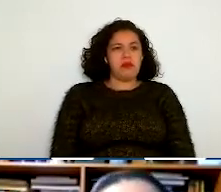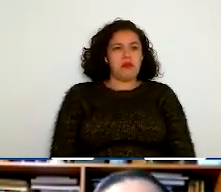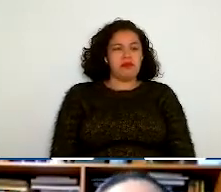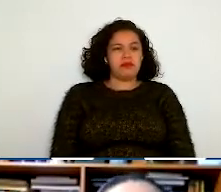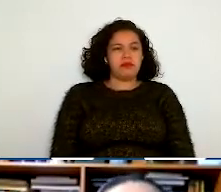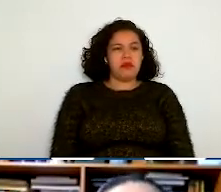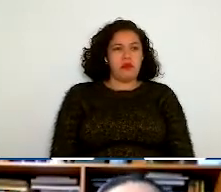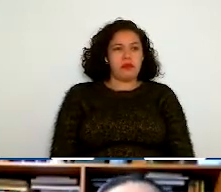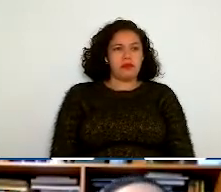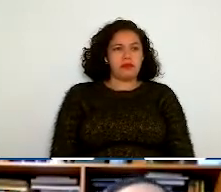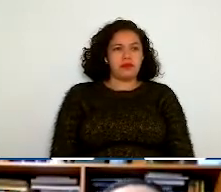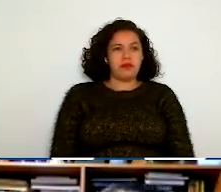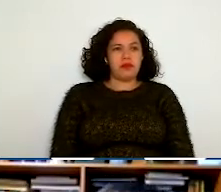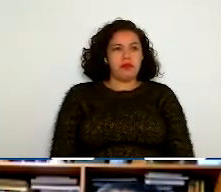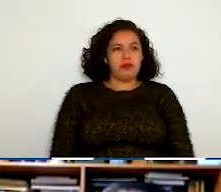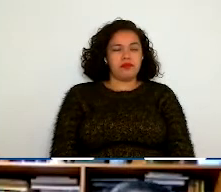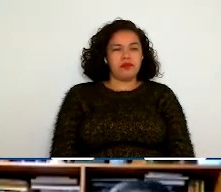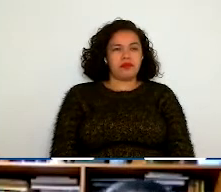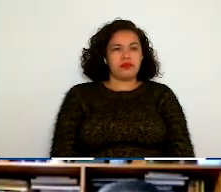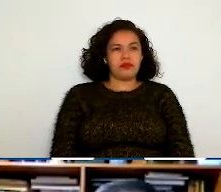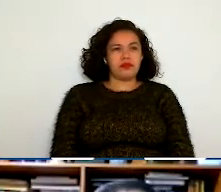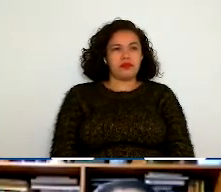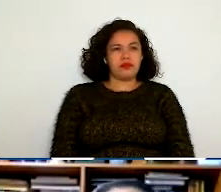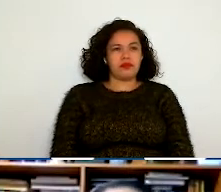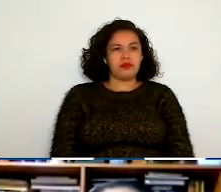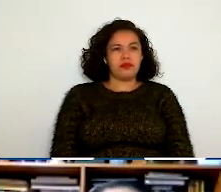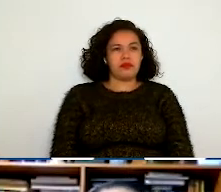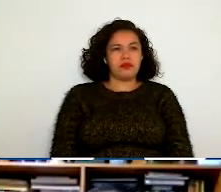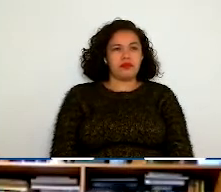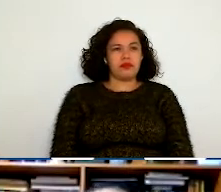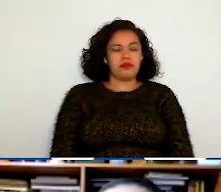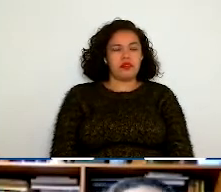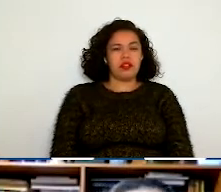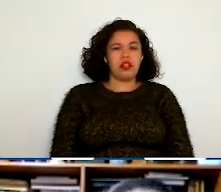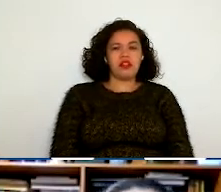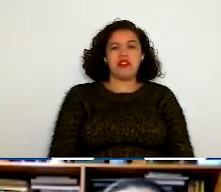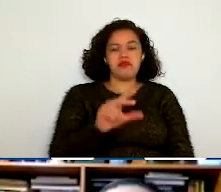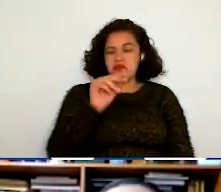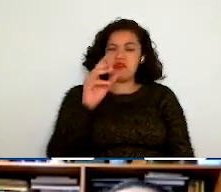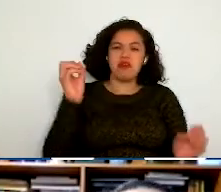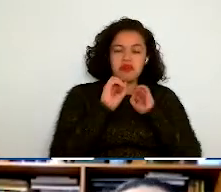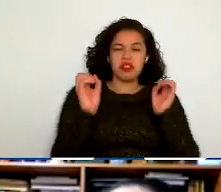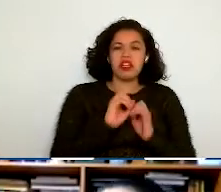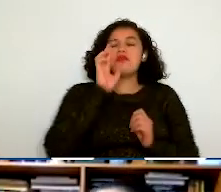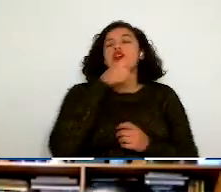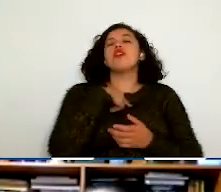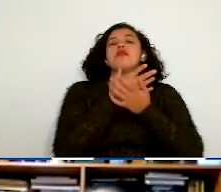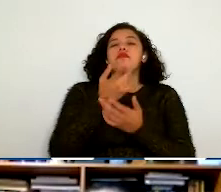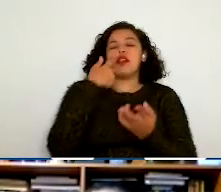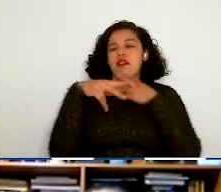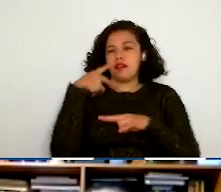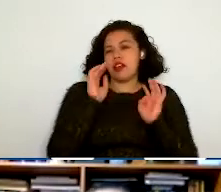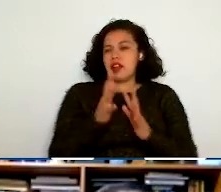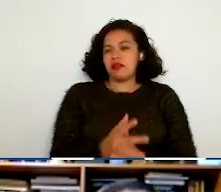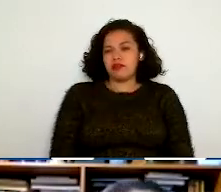de mi formación, no está la trabajadora social tal, y no, pues resulta que no está, ah, bueno, mejor me espero hasta que venga,